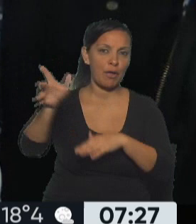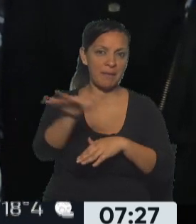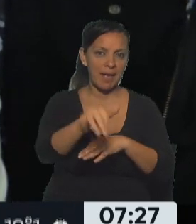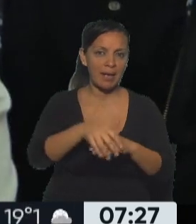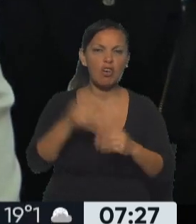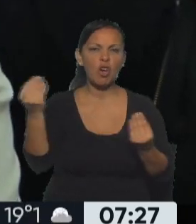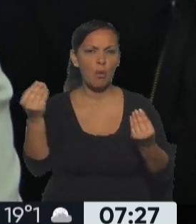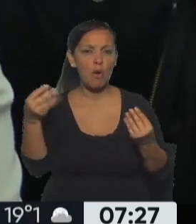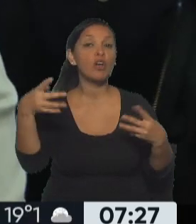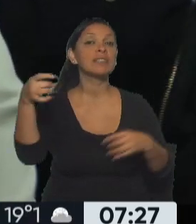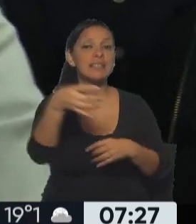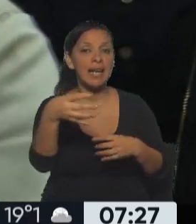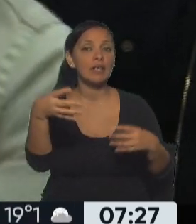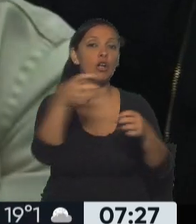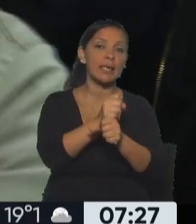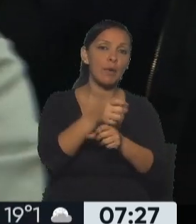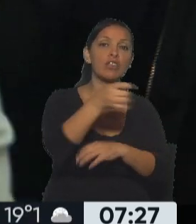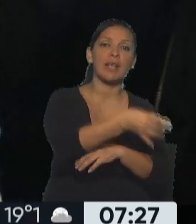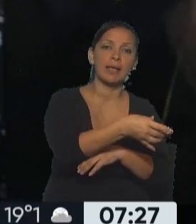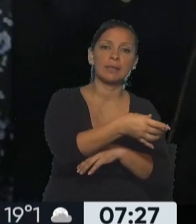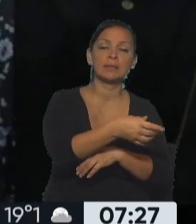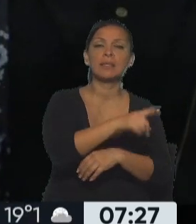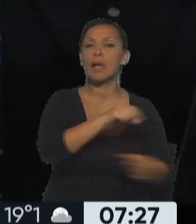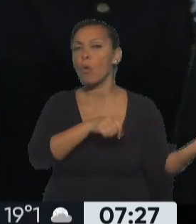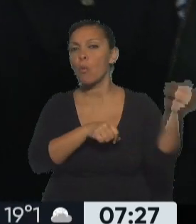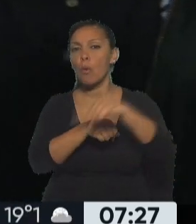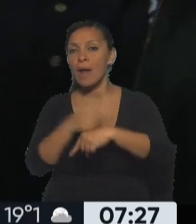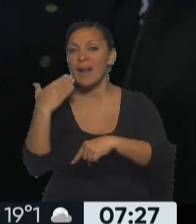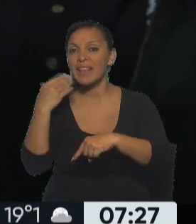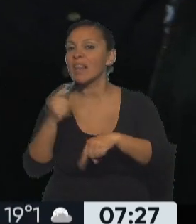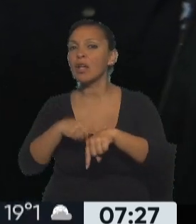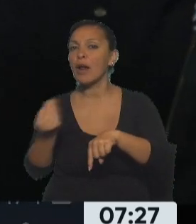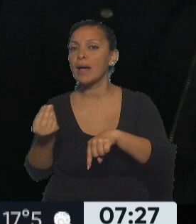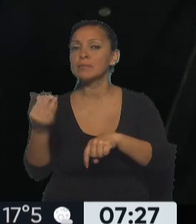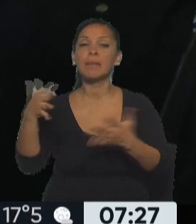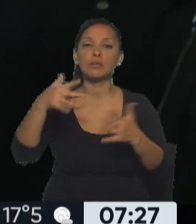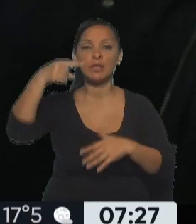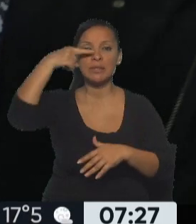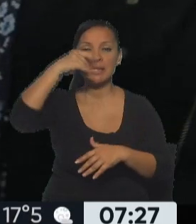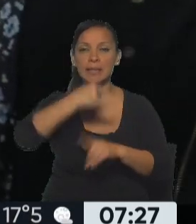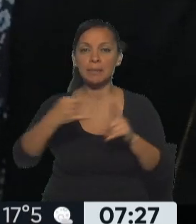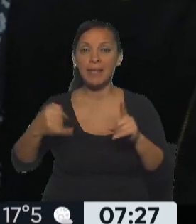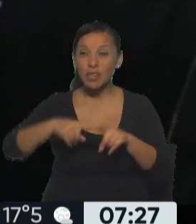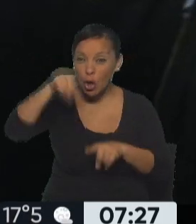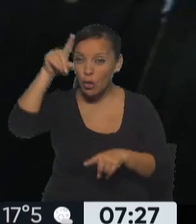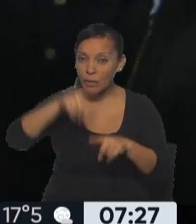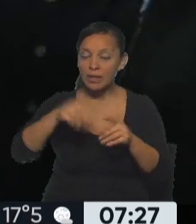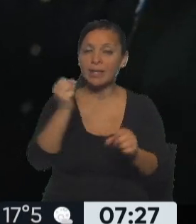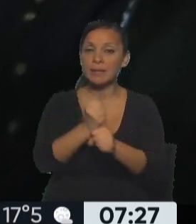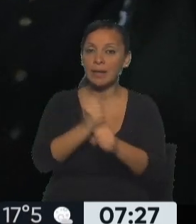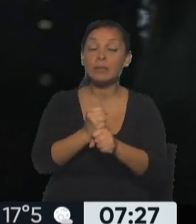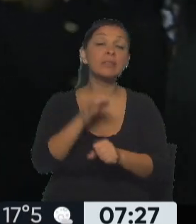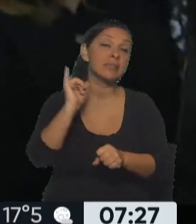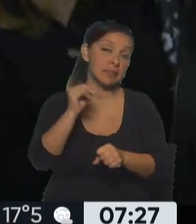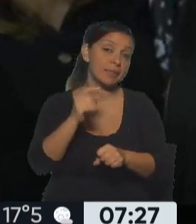tren? Tren, colectivo, tren. ¿Y a la tarde qué hora voy? ¿A qué hora regresa? Más o menos 7:30 de la noche. ¿Todo el día trabajando? Todo el día, cada vez se